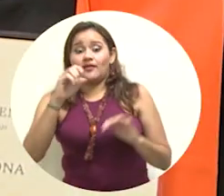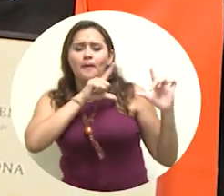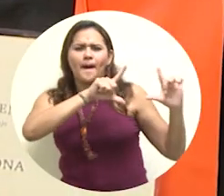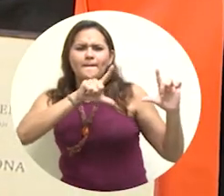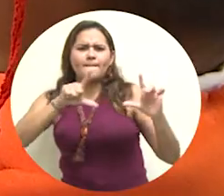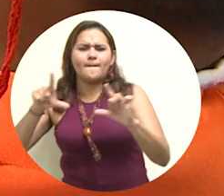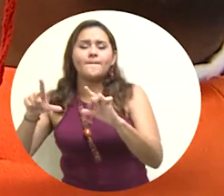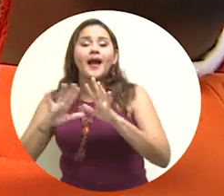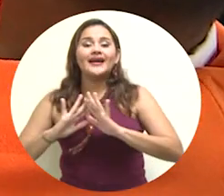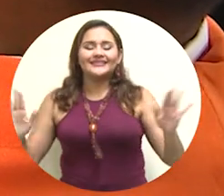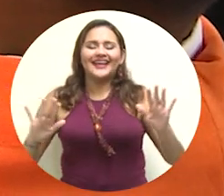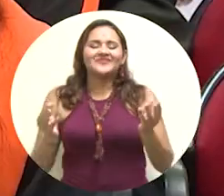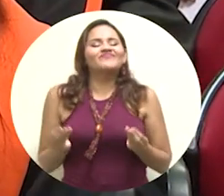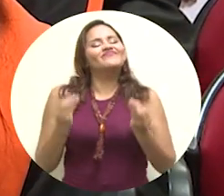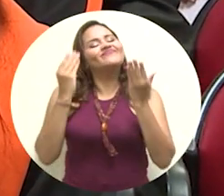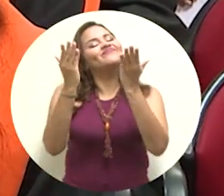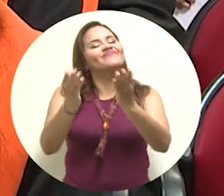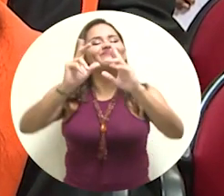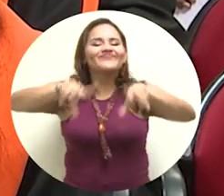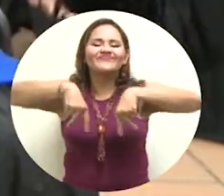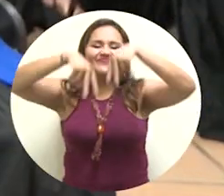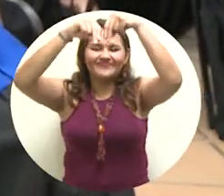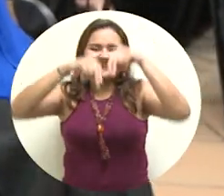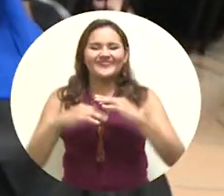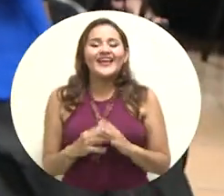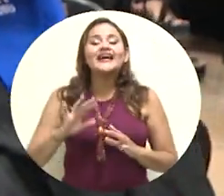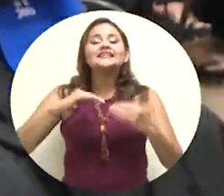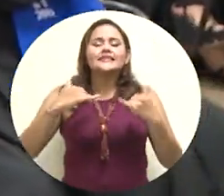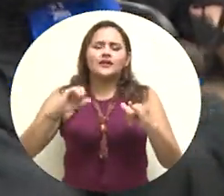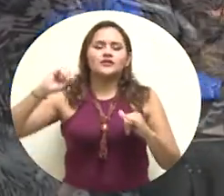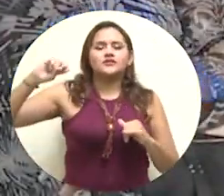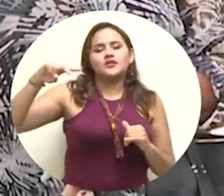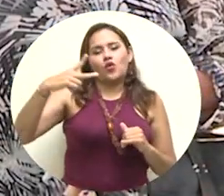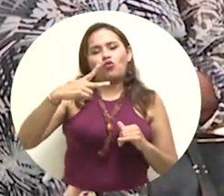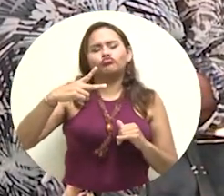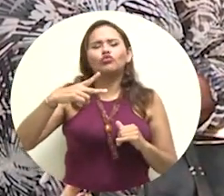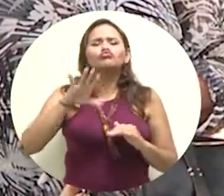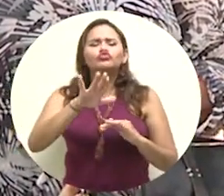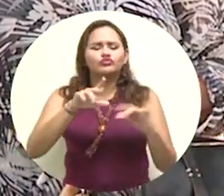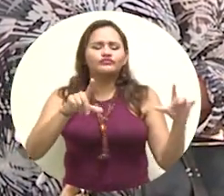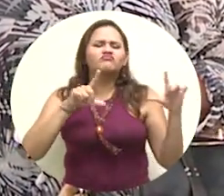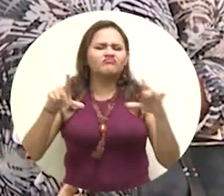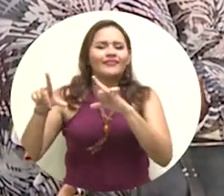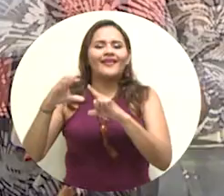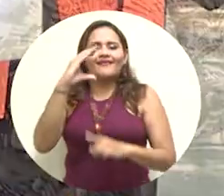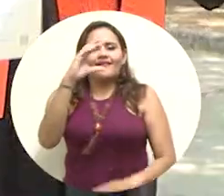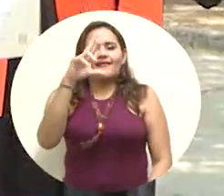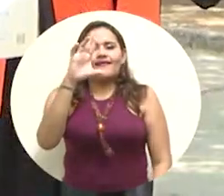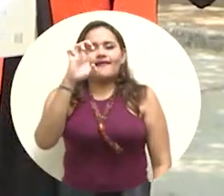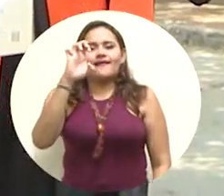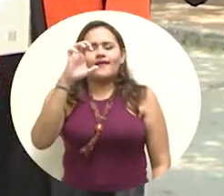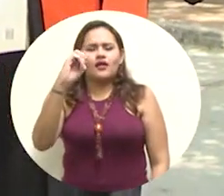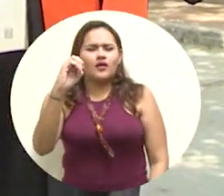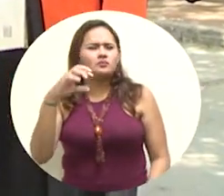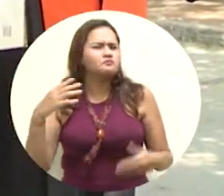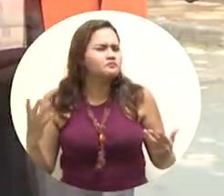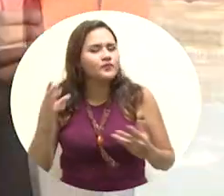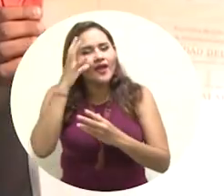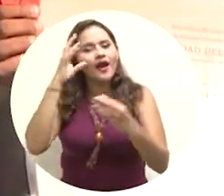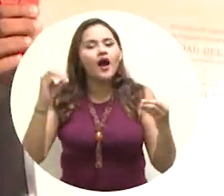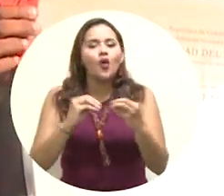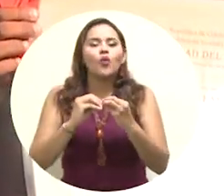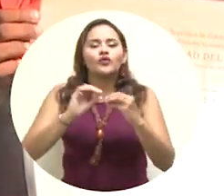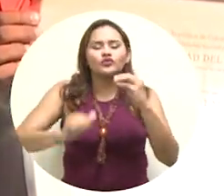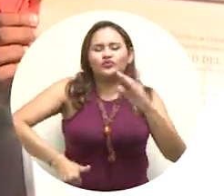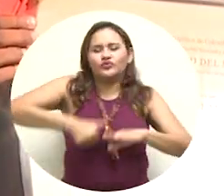del Magdalena entrega a la sociedad hacen parte de la segunda cohorte del CREO, centro que fue consolidado a través del Acuerdo